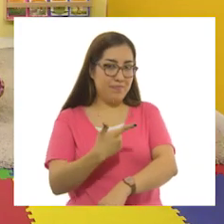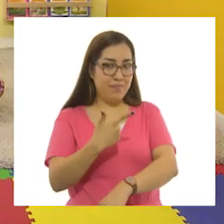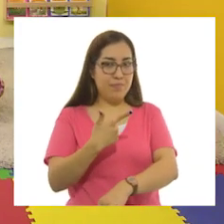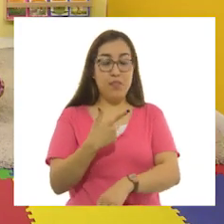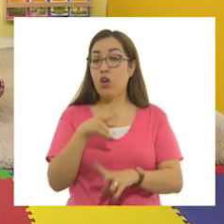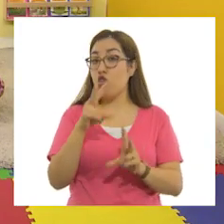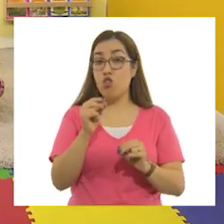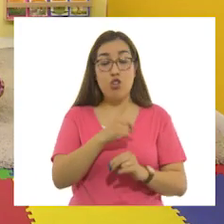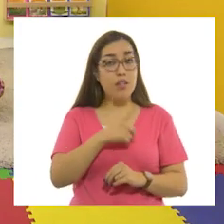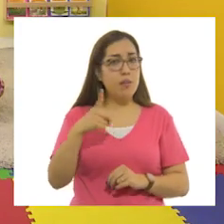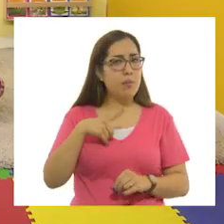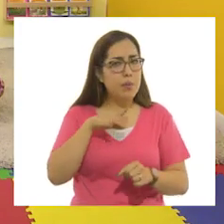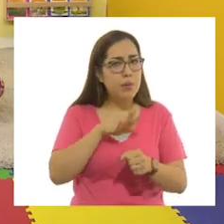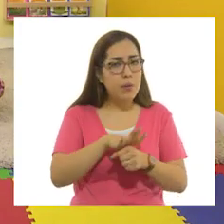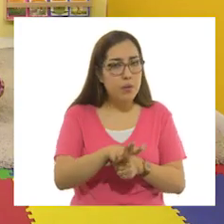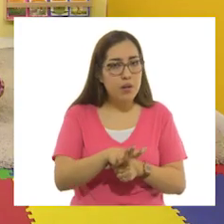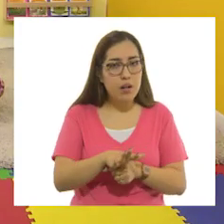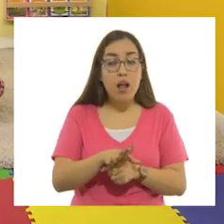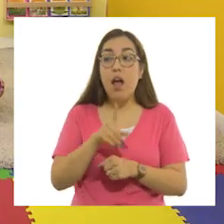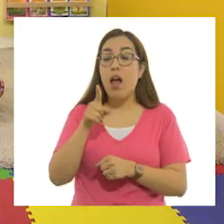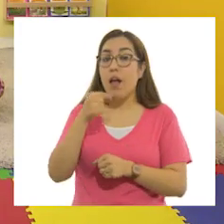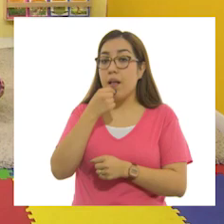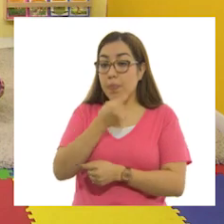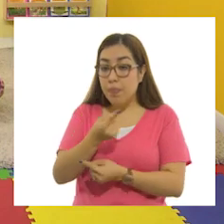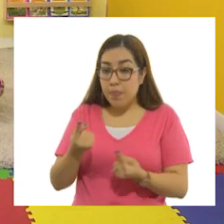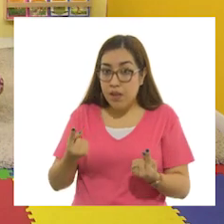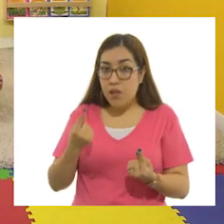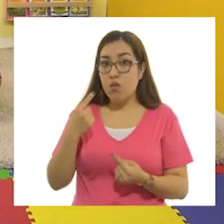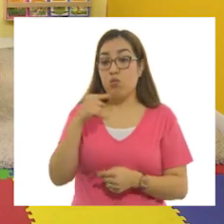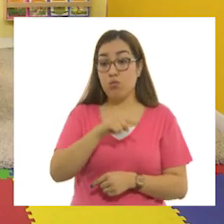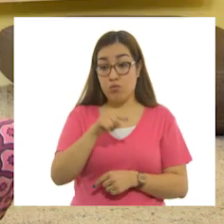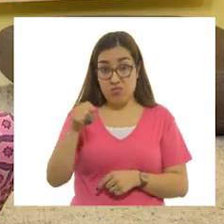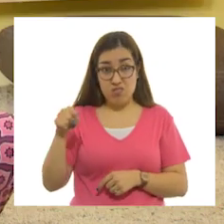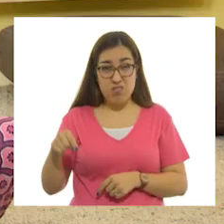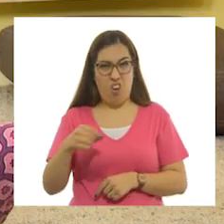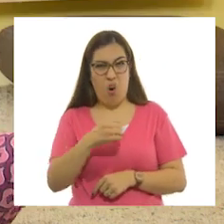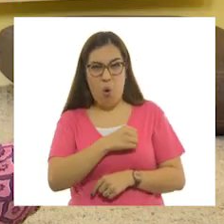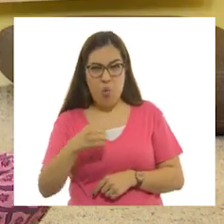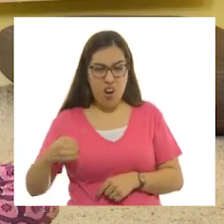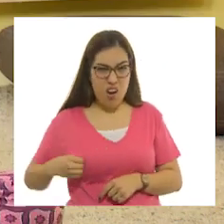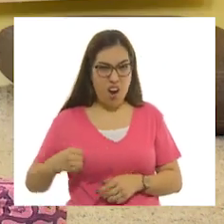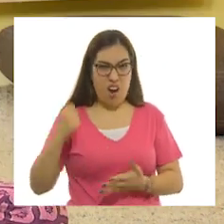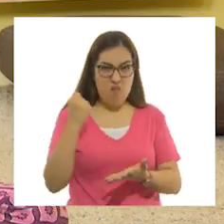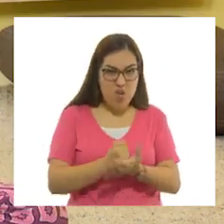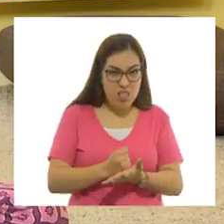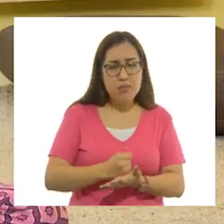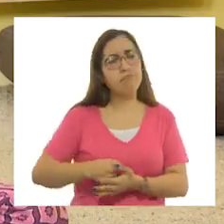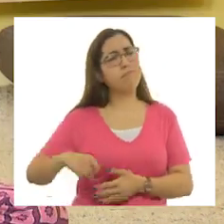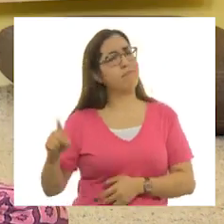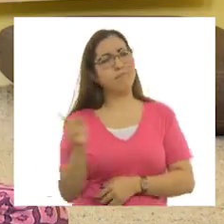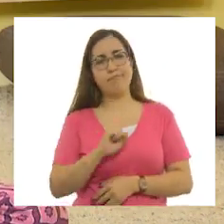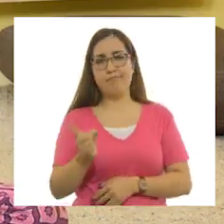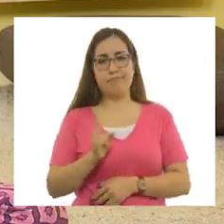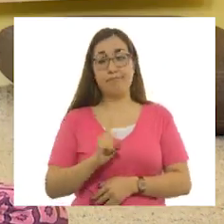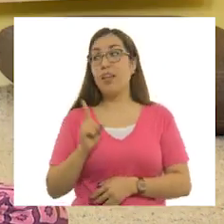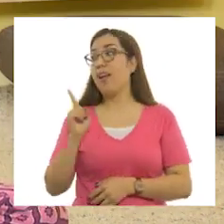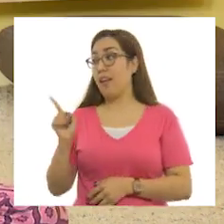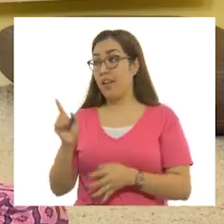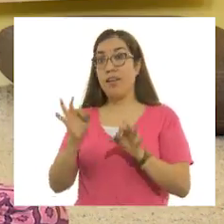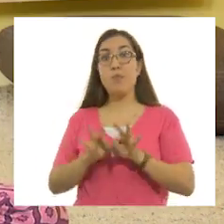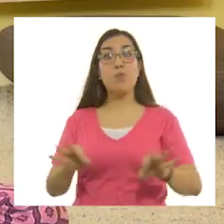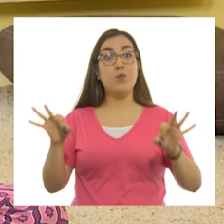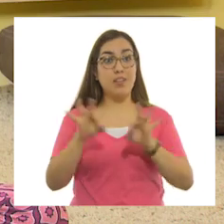es obligar a las niñas ya los niños a enfrentar sus miedos es muy importante lo que mencionas debemos ser